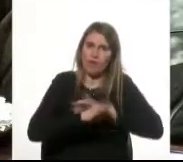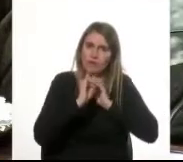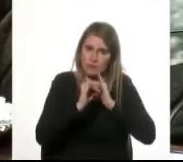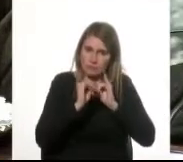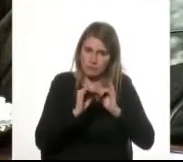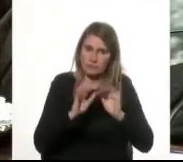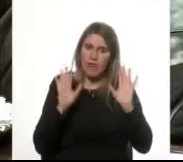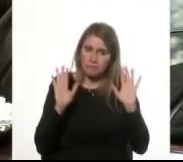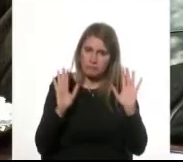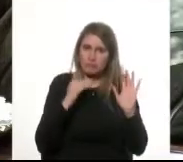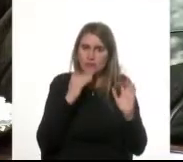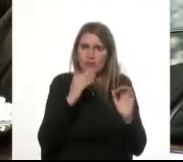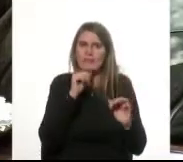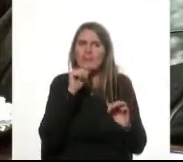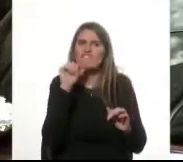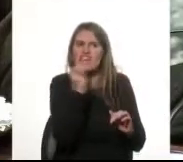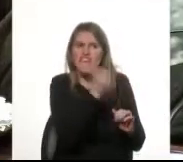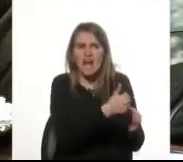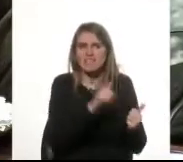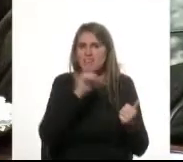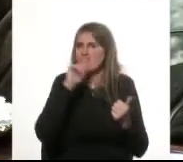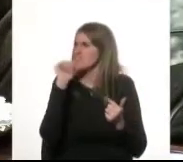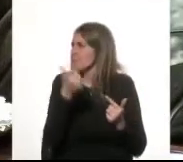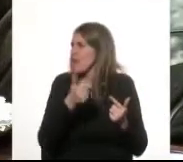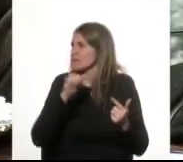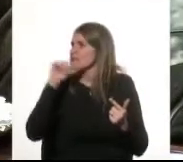no fui vengativo con nadie,